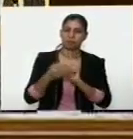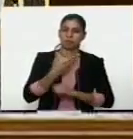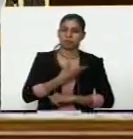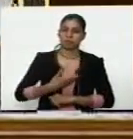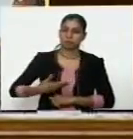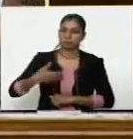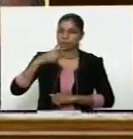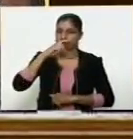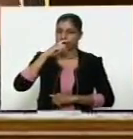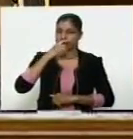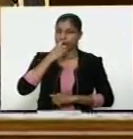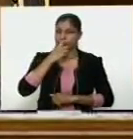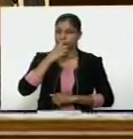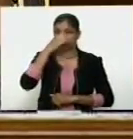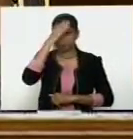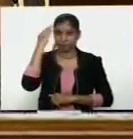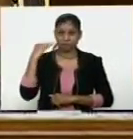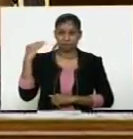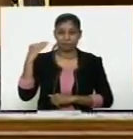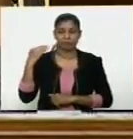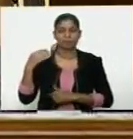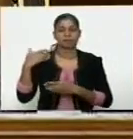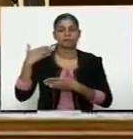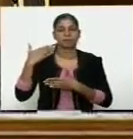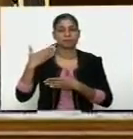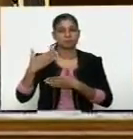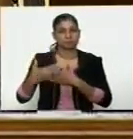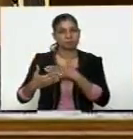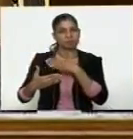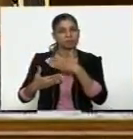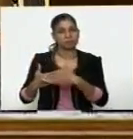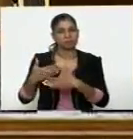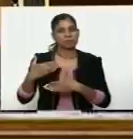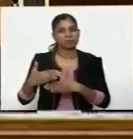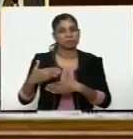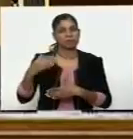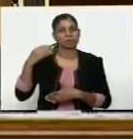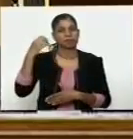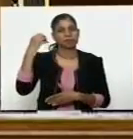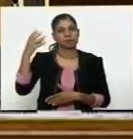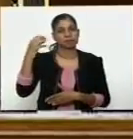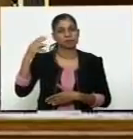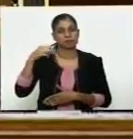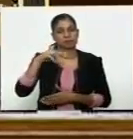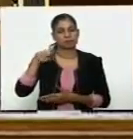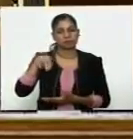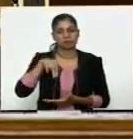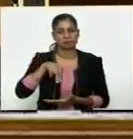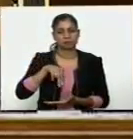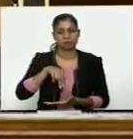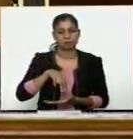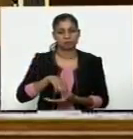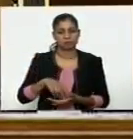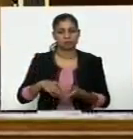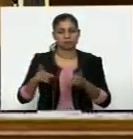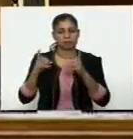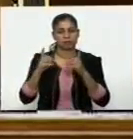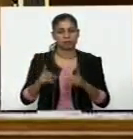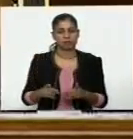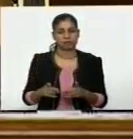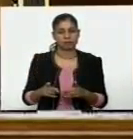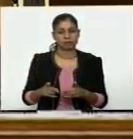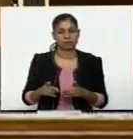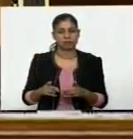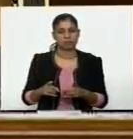Trump. En un proceso que la Asamblea Nacional democráticamente electa